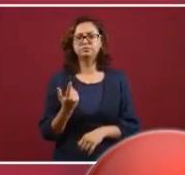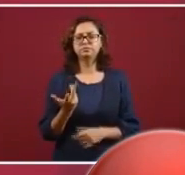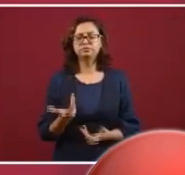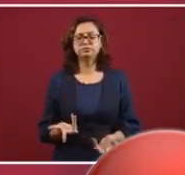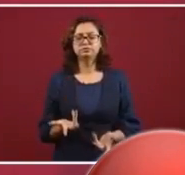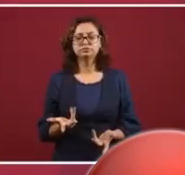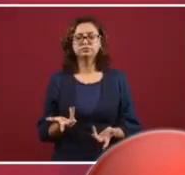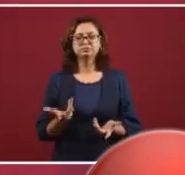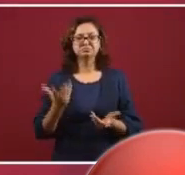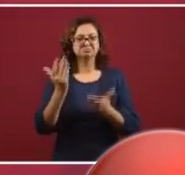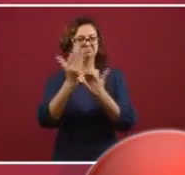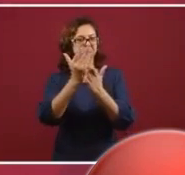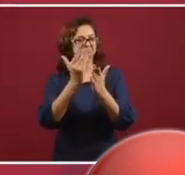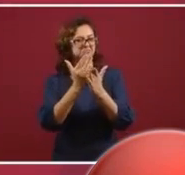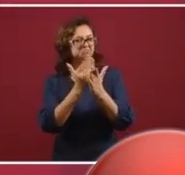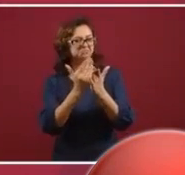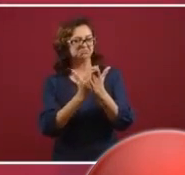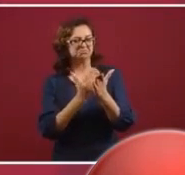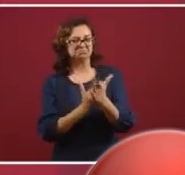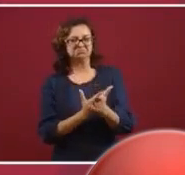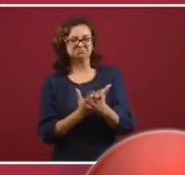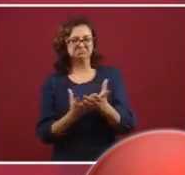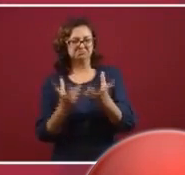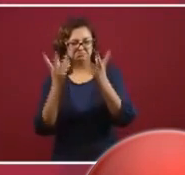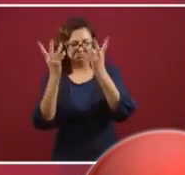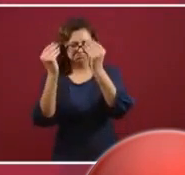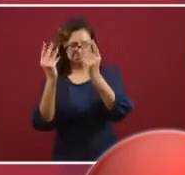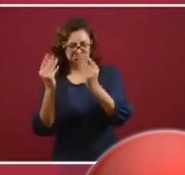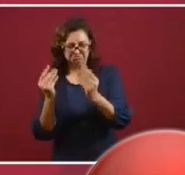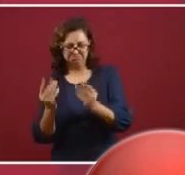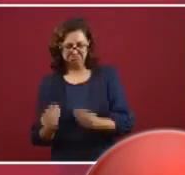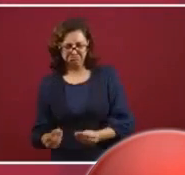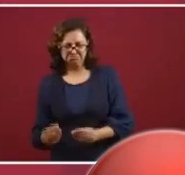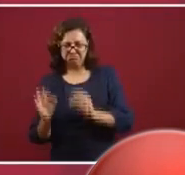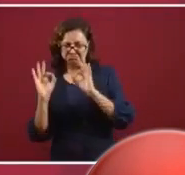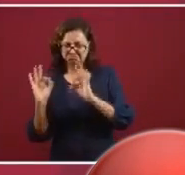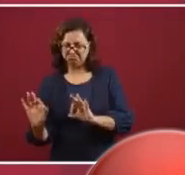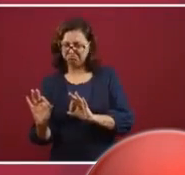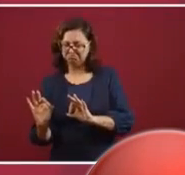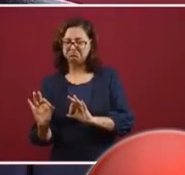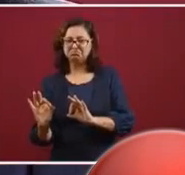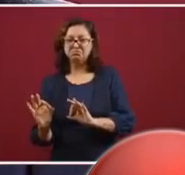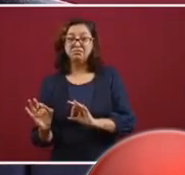muchos márgenes, a pesar de que se esmeraron